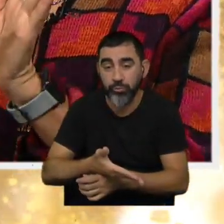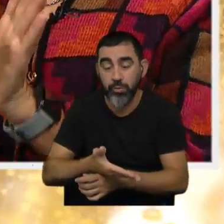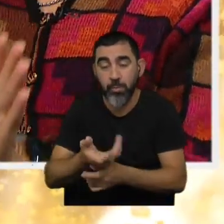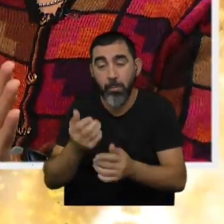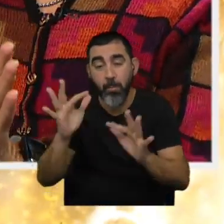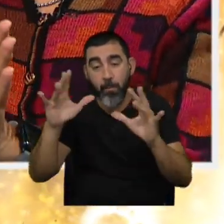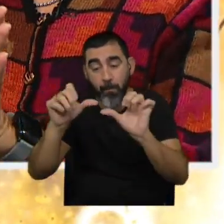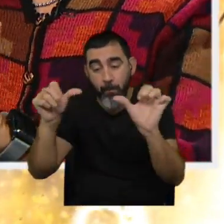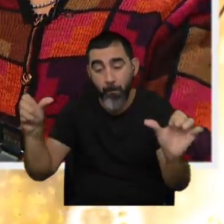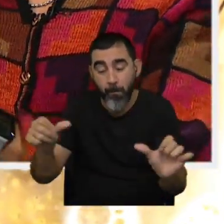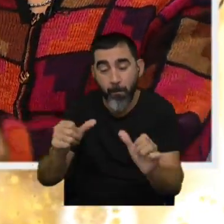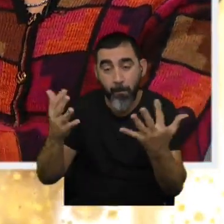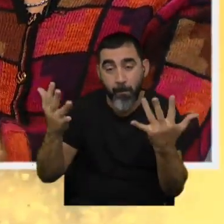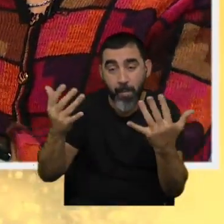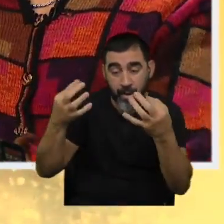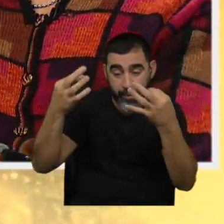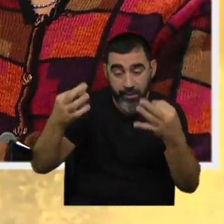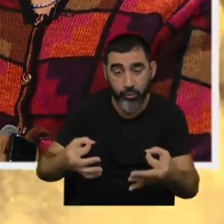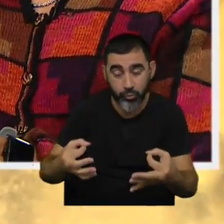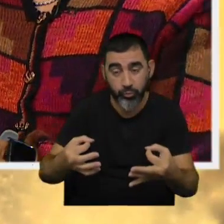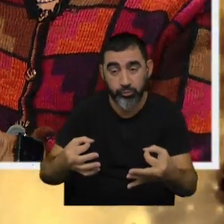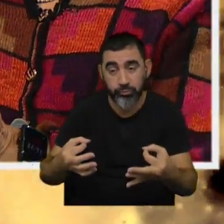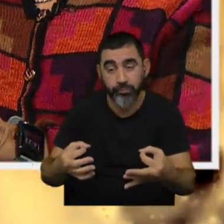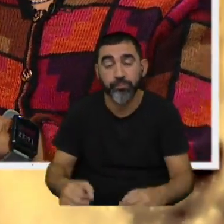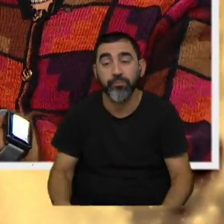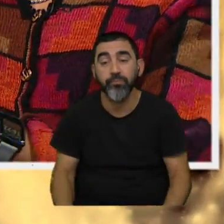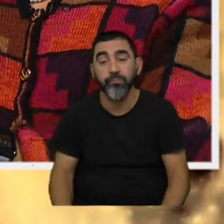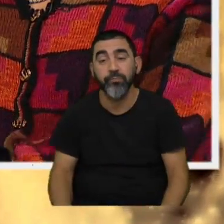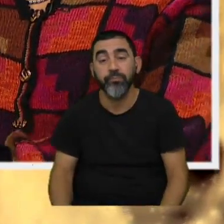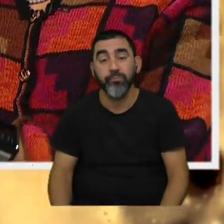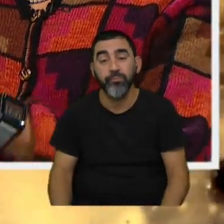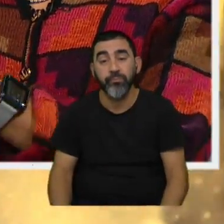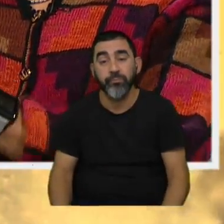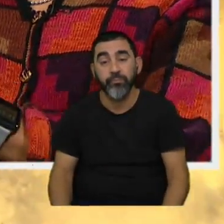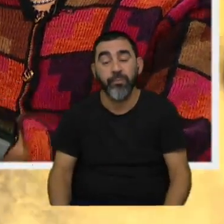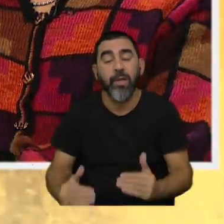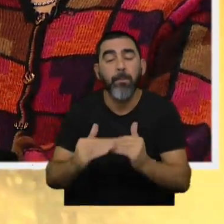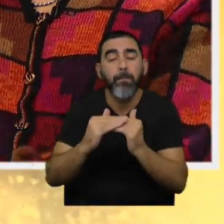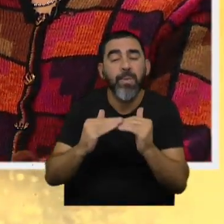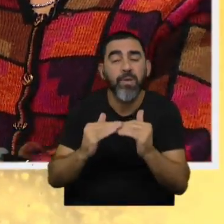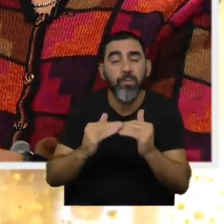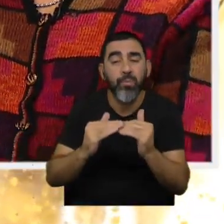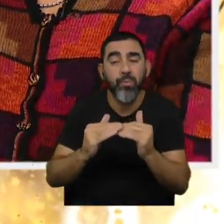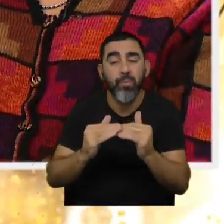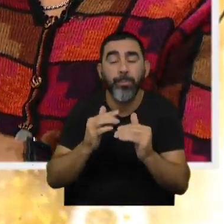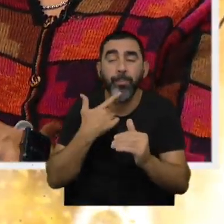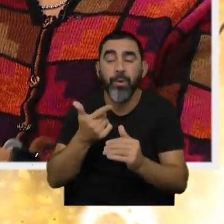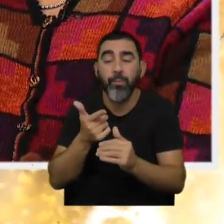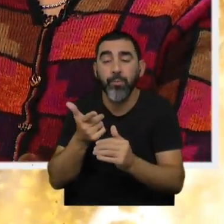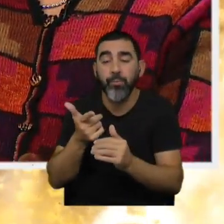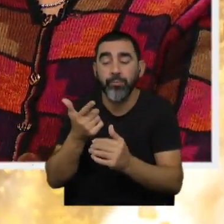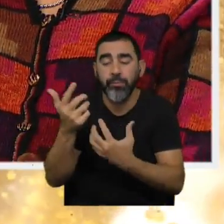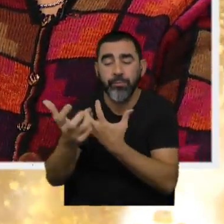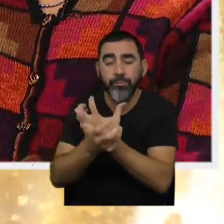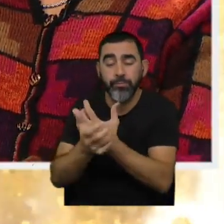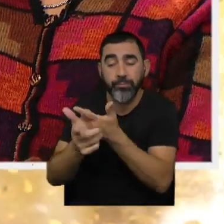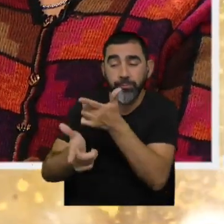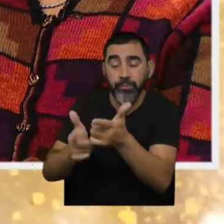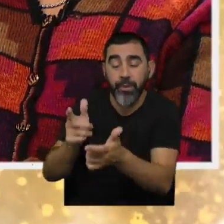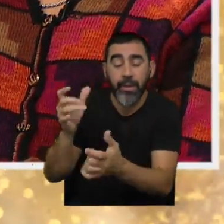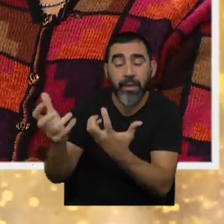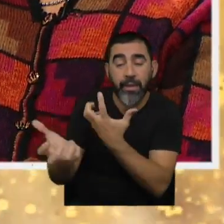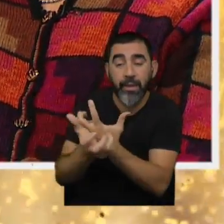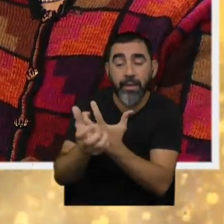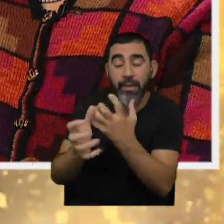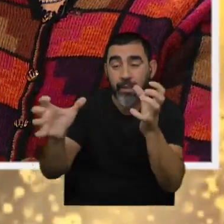manejos que, justamente como decía hoy, minimicen el uso de, por ejemplo, diferentes agroquímicos